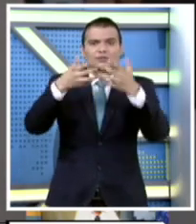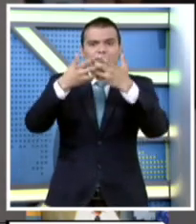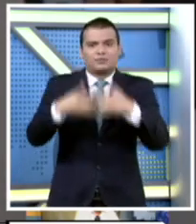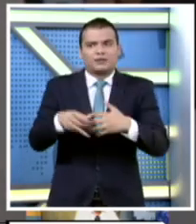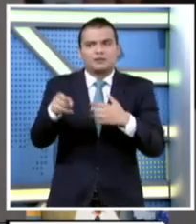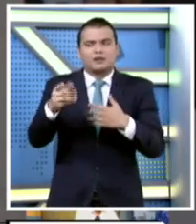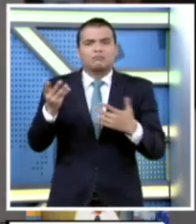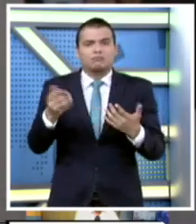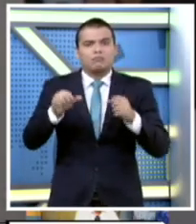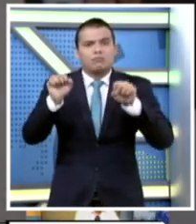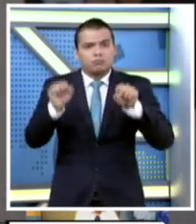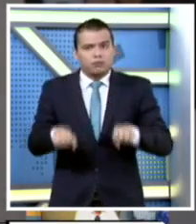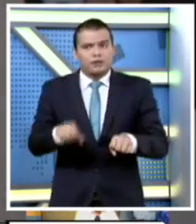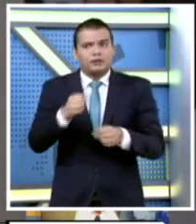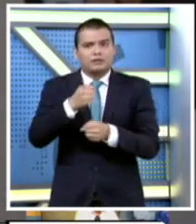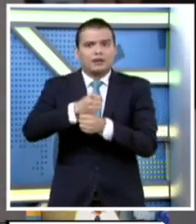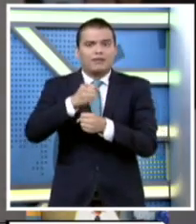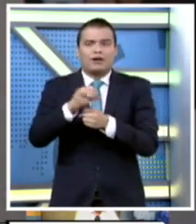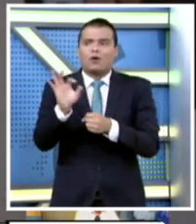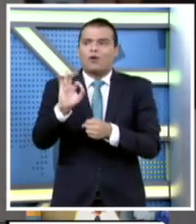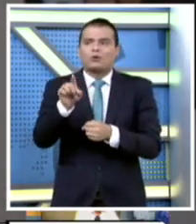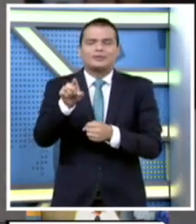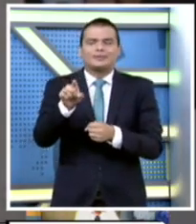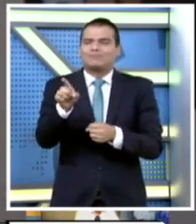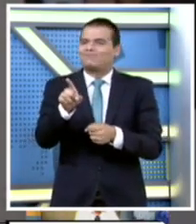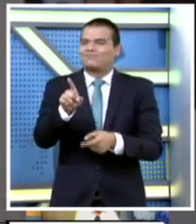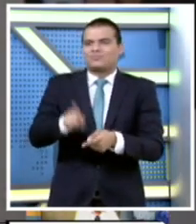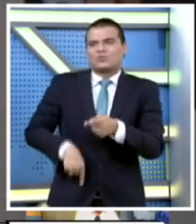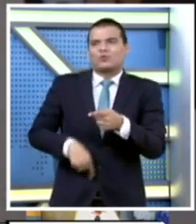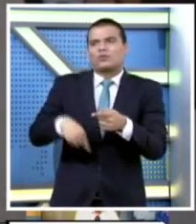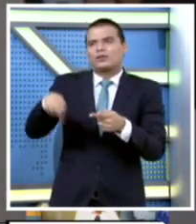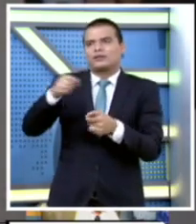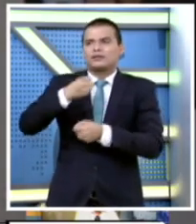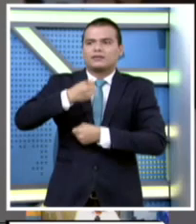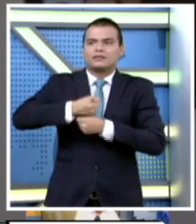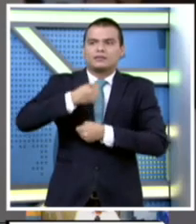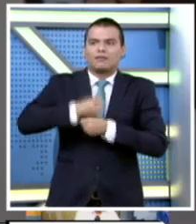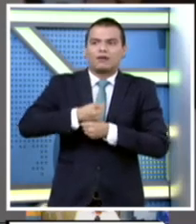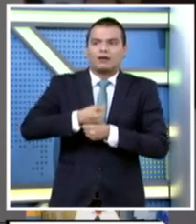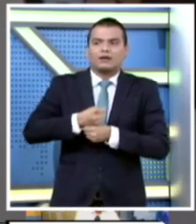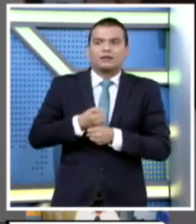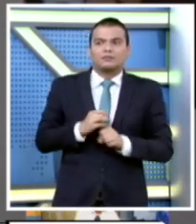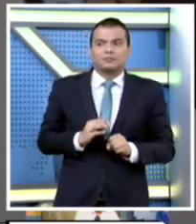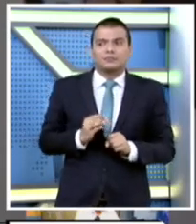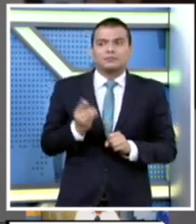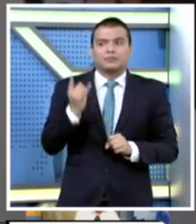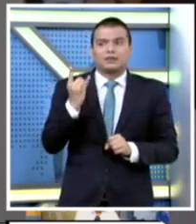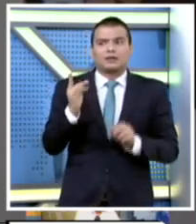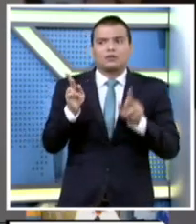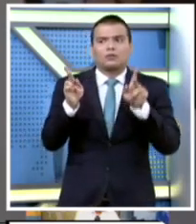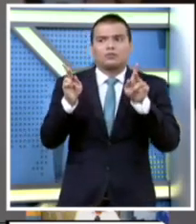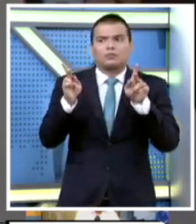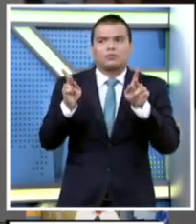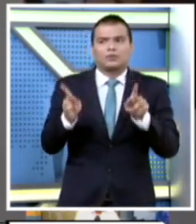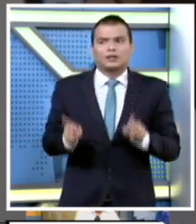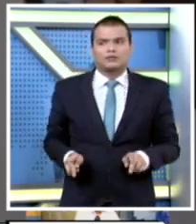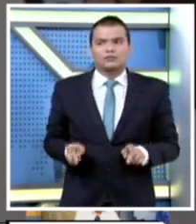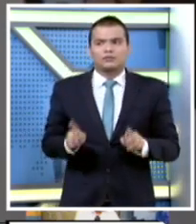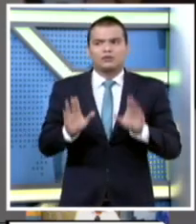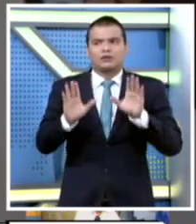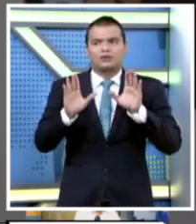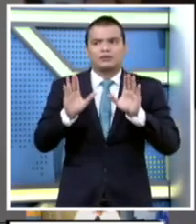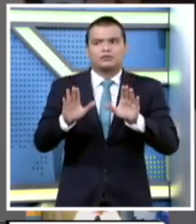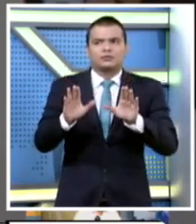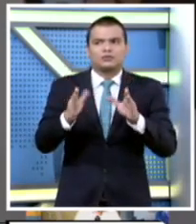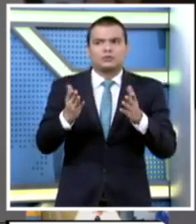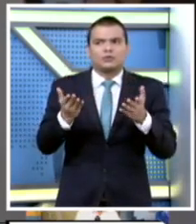lo inhabilita para poder estar en su espacio laboral. Si ese trabajador es hipertenso o diabético, si ese